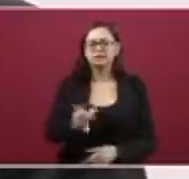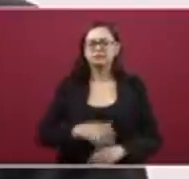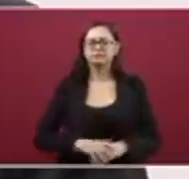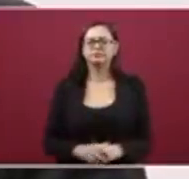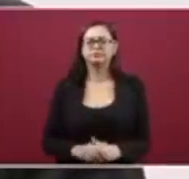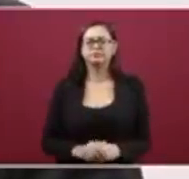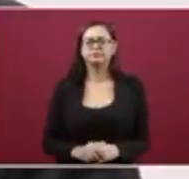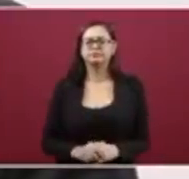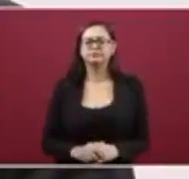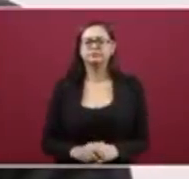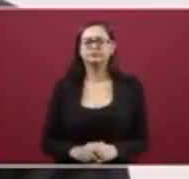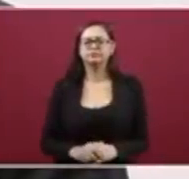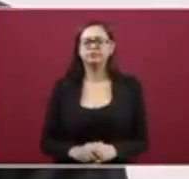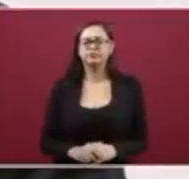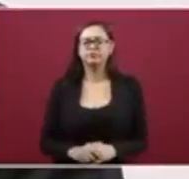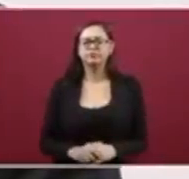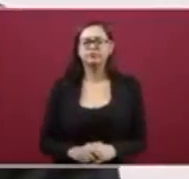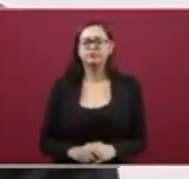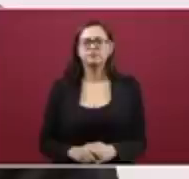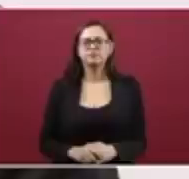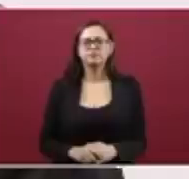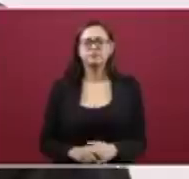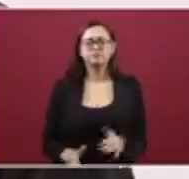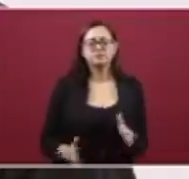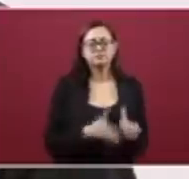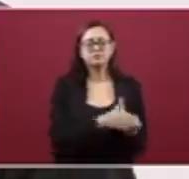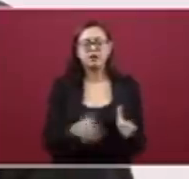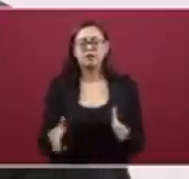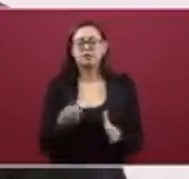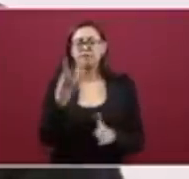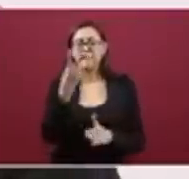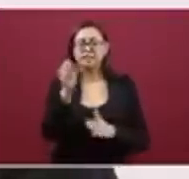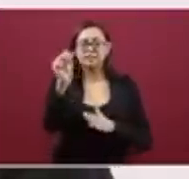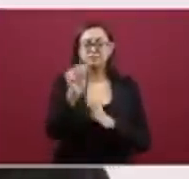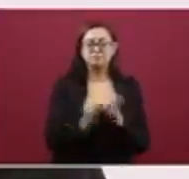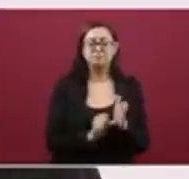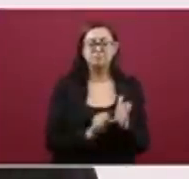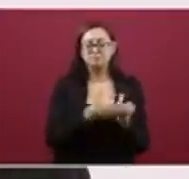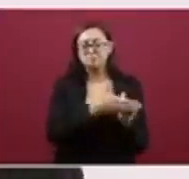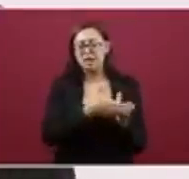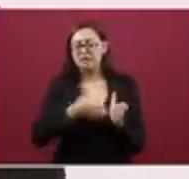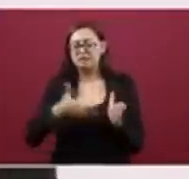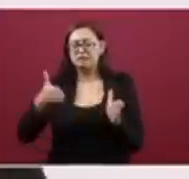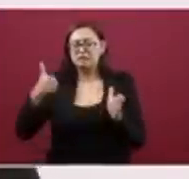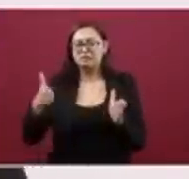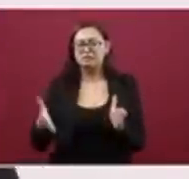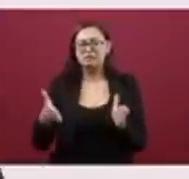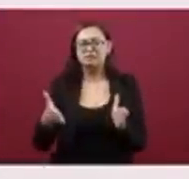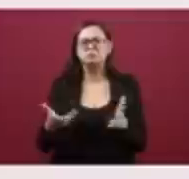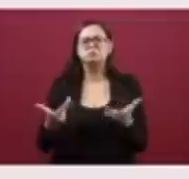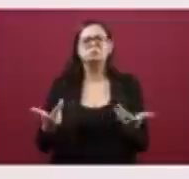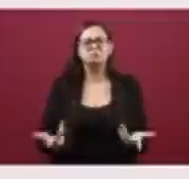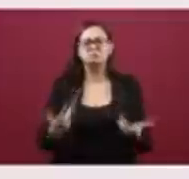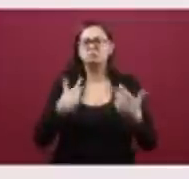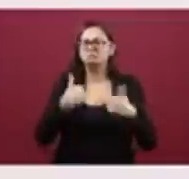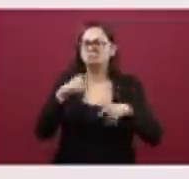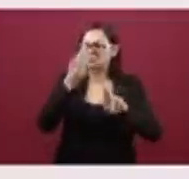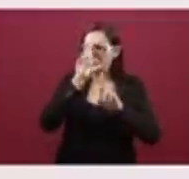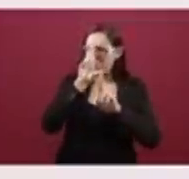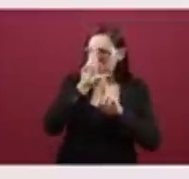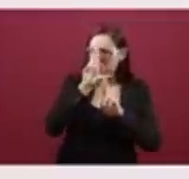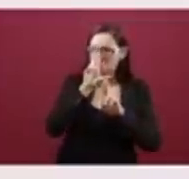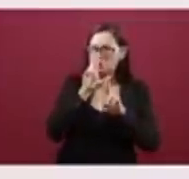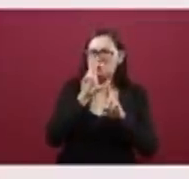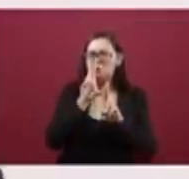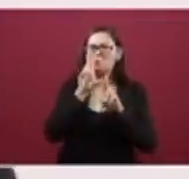en estos poco más de tres meses hemos mantenido una relación de respeto a